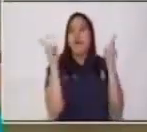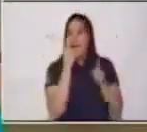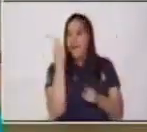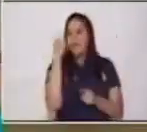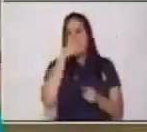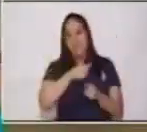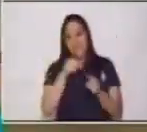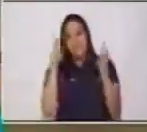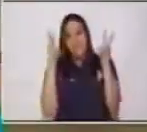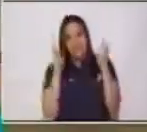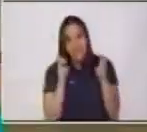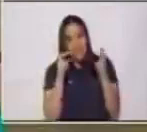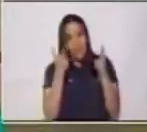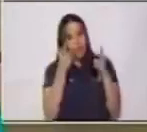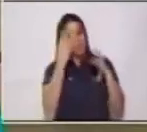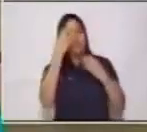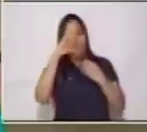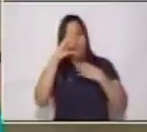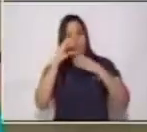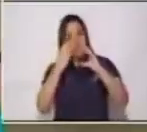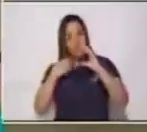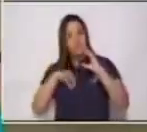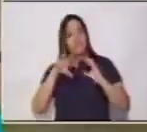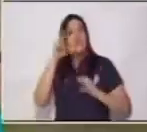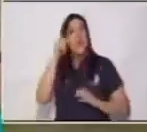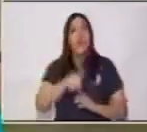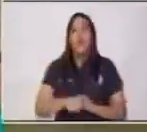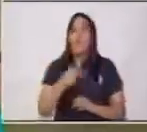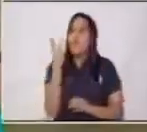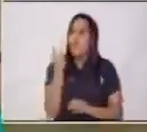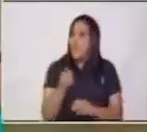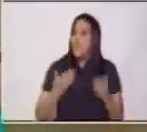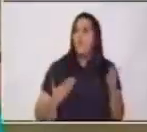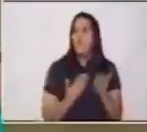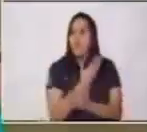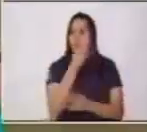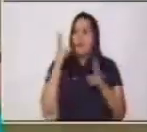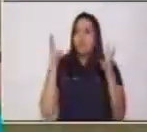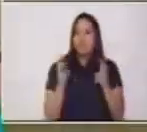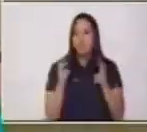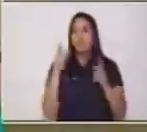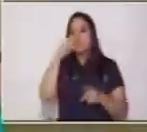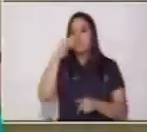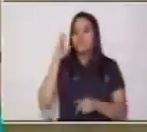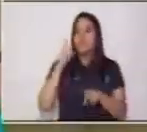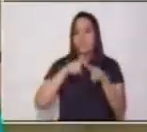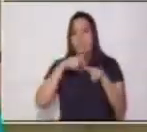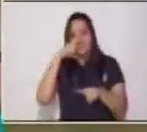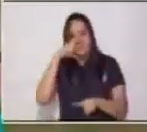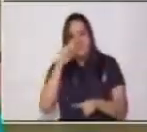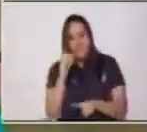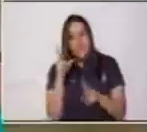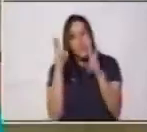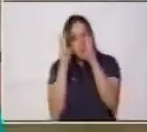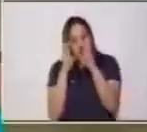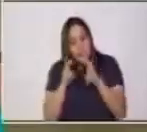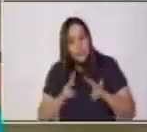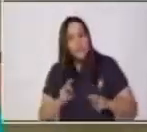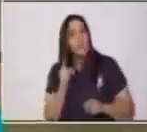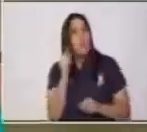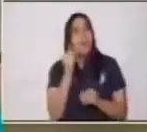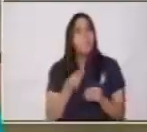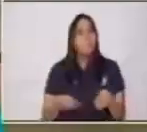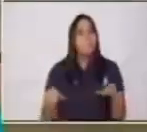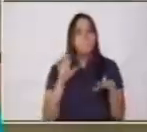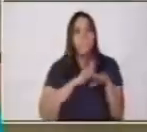texto? Pues bien, hoy vamos a adentrarnos nuevamente en el texto, vamos a estudiarlo un poco más, vamos a ver